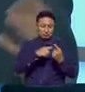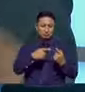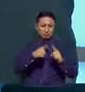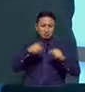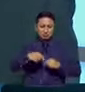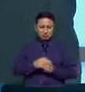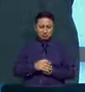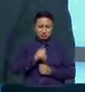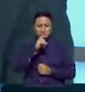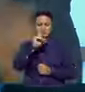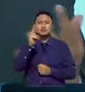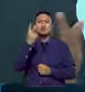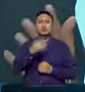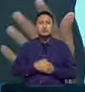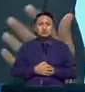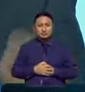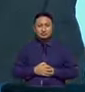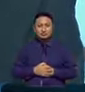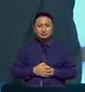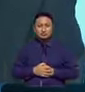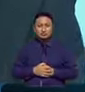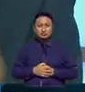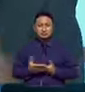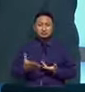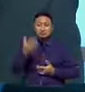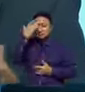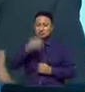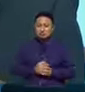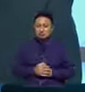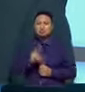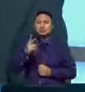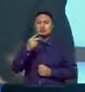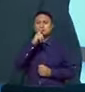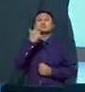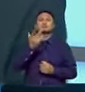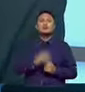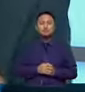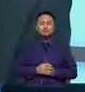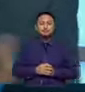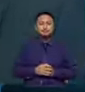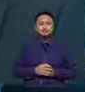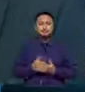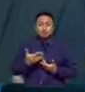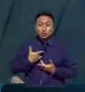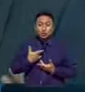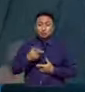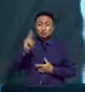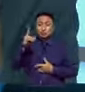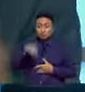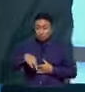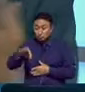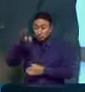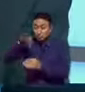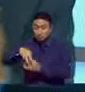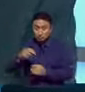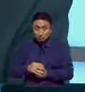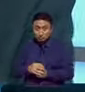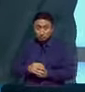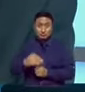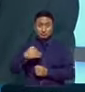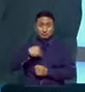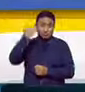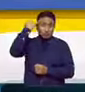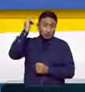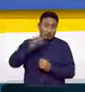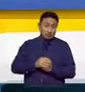está segundo. Esa era la pregunta principal. Y la idea era quién está segundo para votar por el que esté segundo. Ese era un poco ese